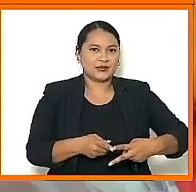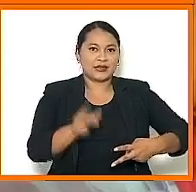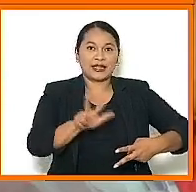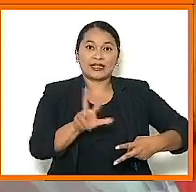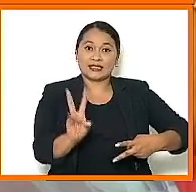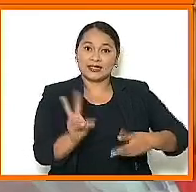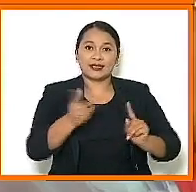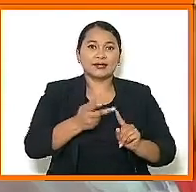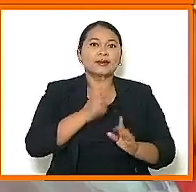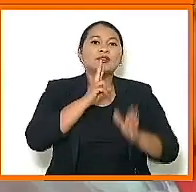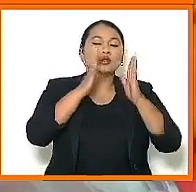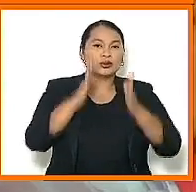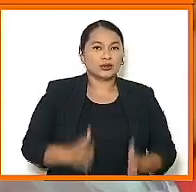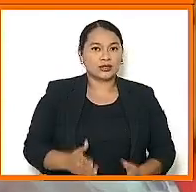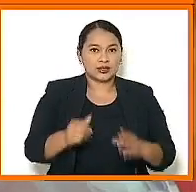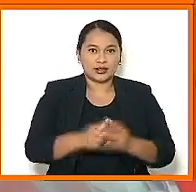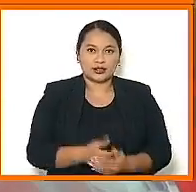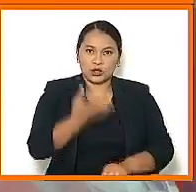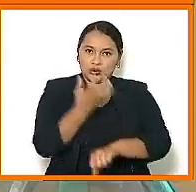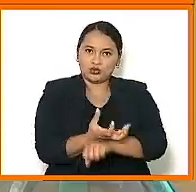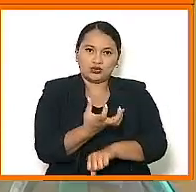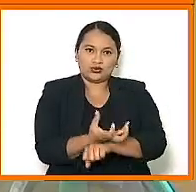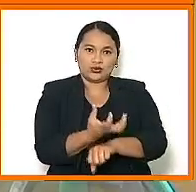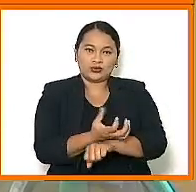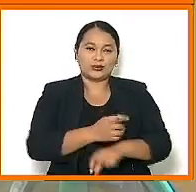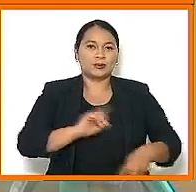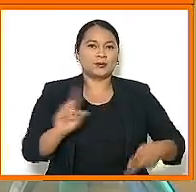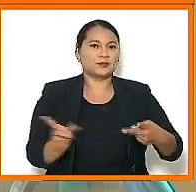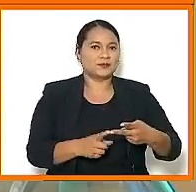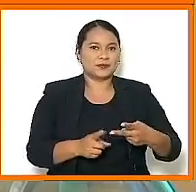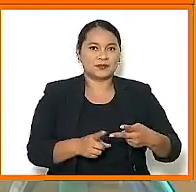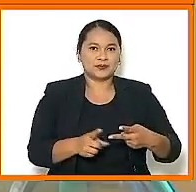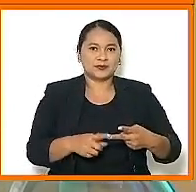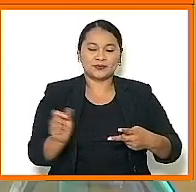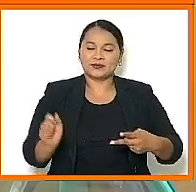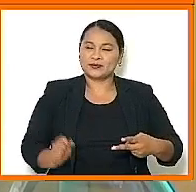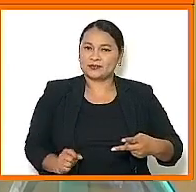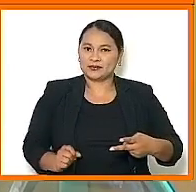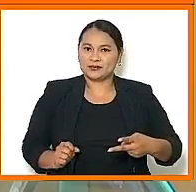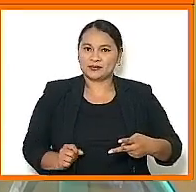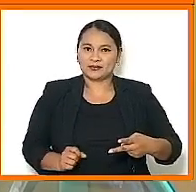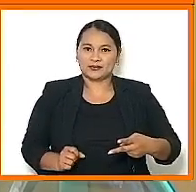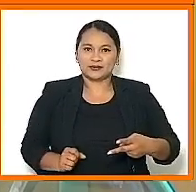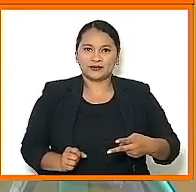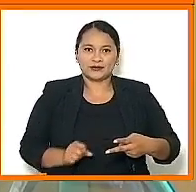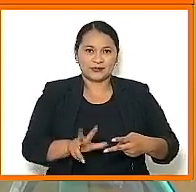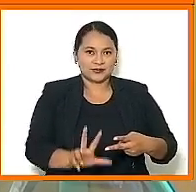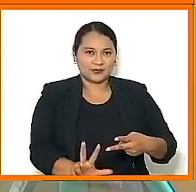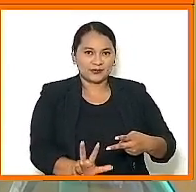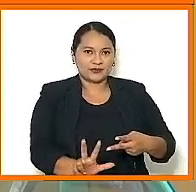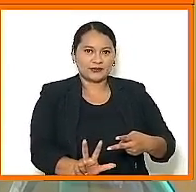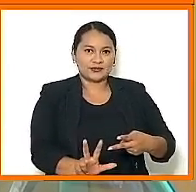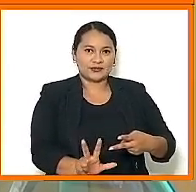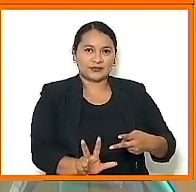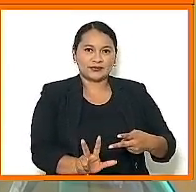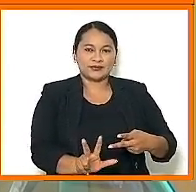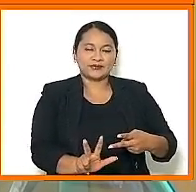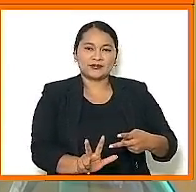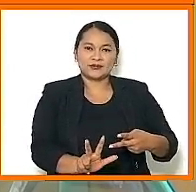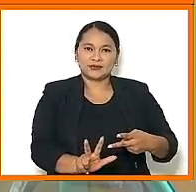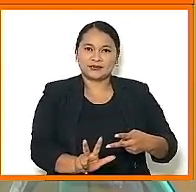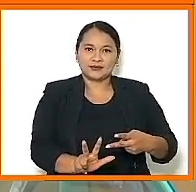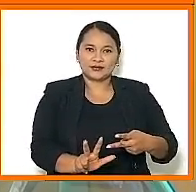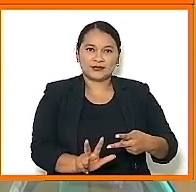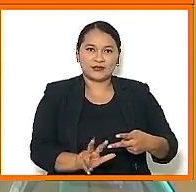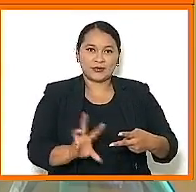el 37 con su catrachada turunca. Vamos a conocer el segundo número y su primer dígito es el 3. Segundo